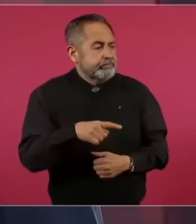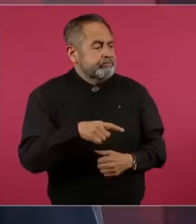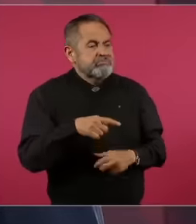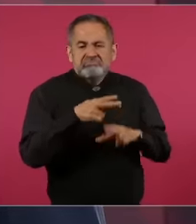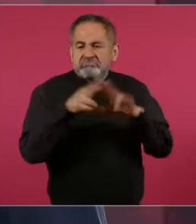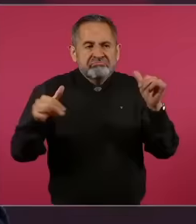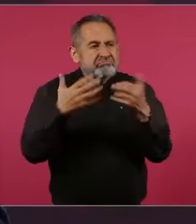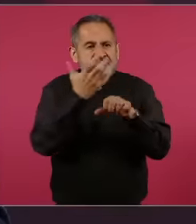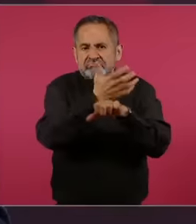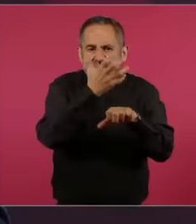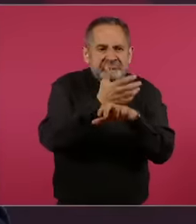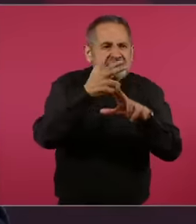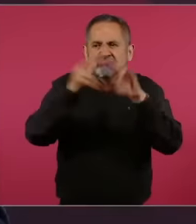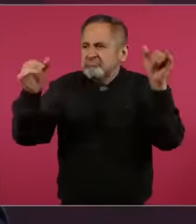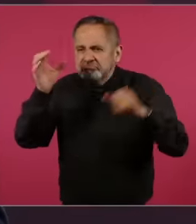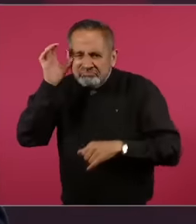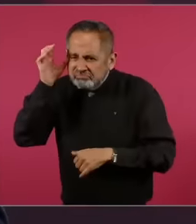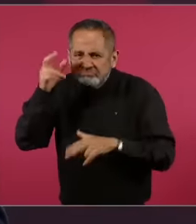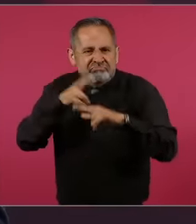Estados Unidos, ni en China,